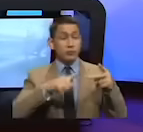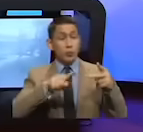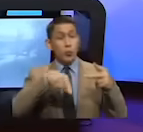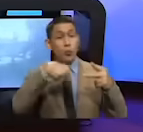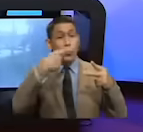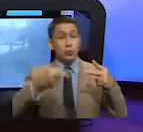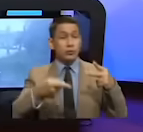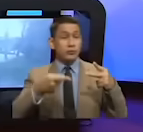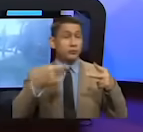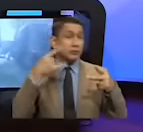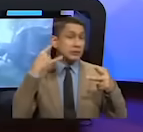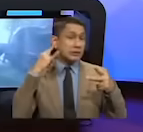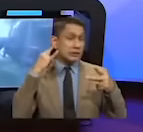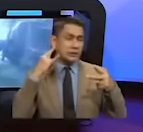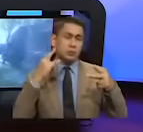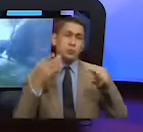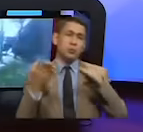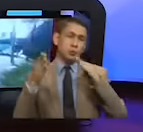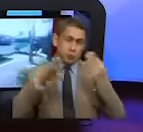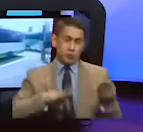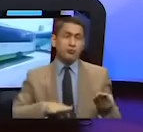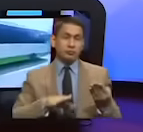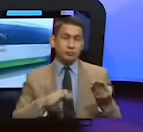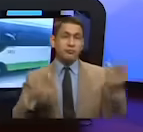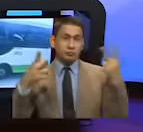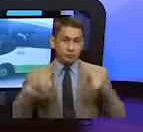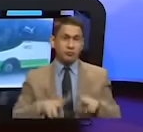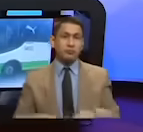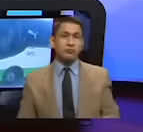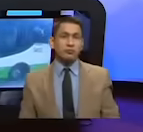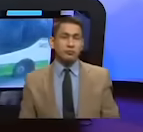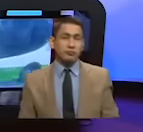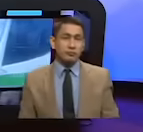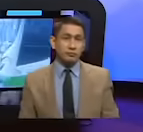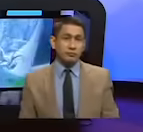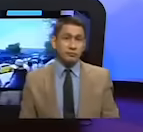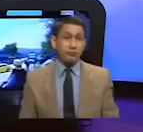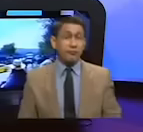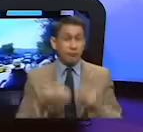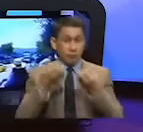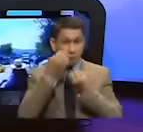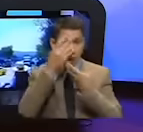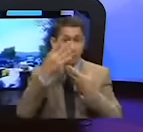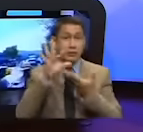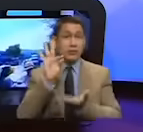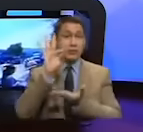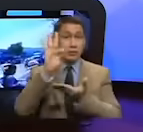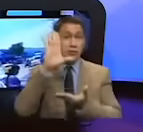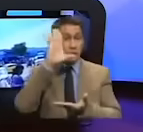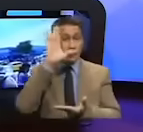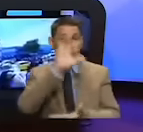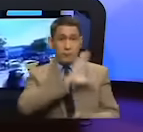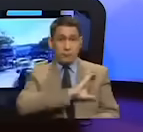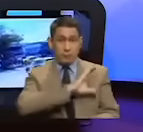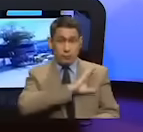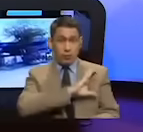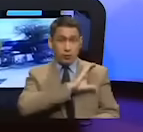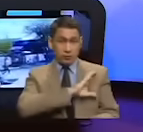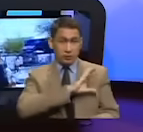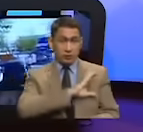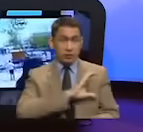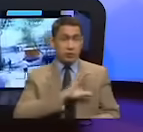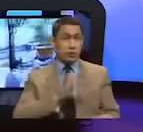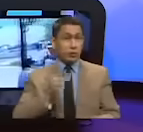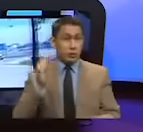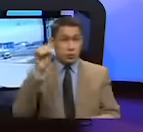de confirmar precisamente el personero de la policía que ha fallecido una menor de edad hace